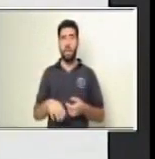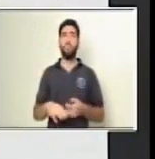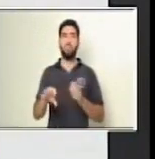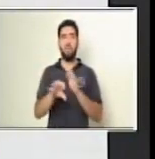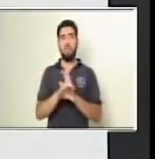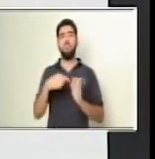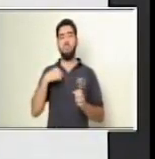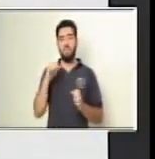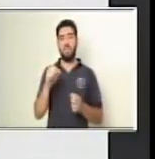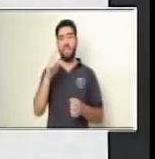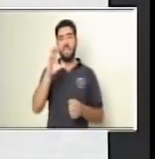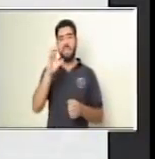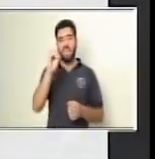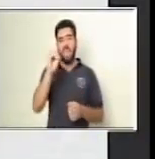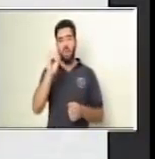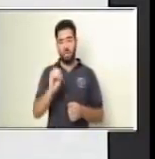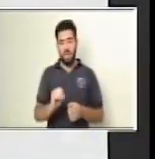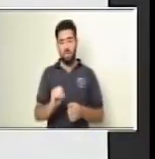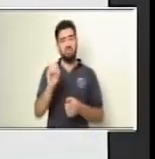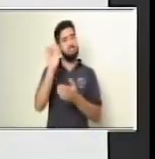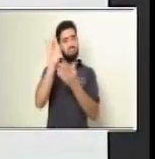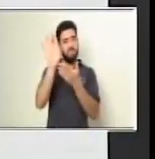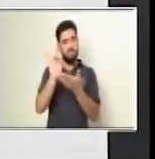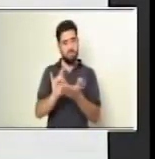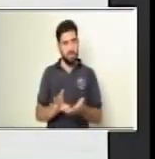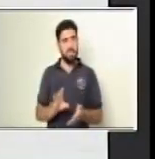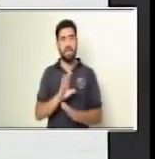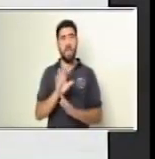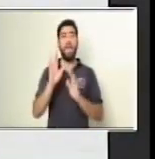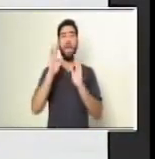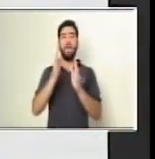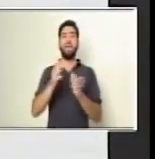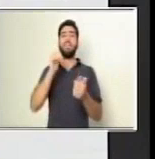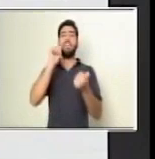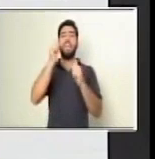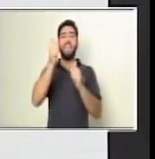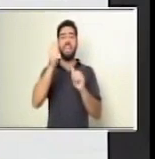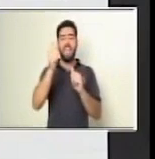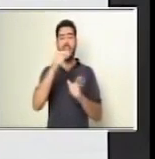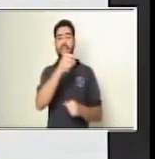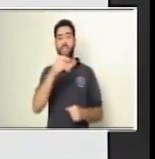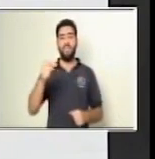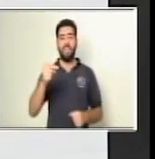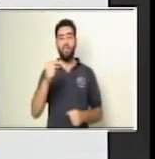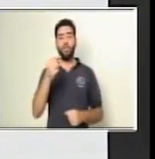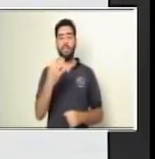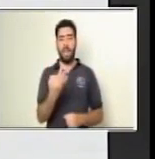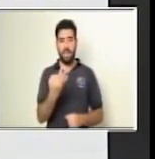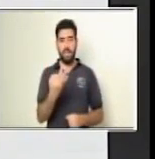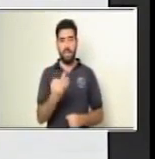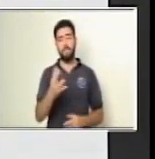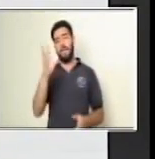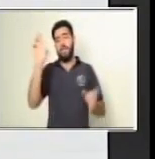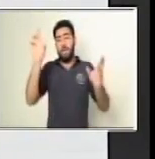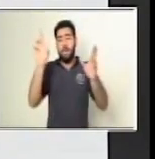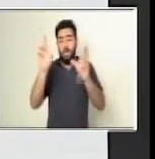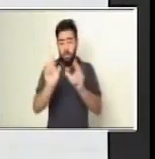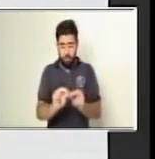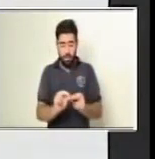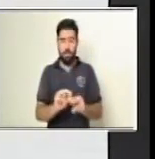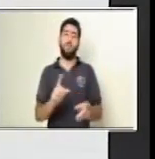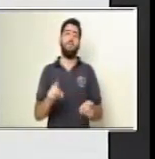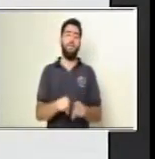vamos a anular estos dos ceros y nos queda una división más pequeña, con números más